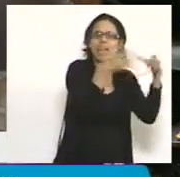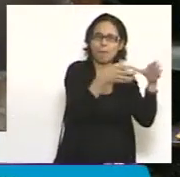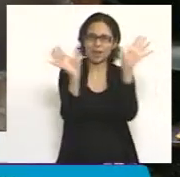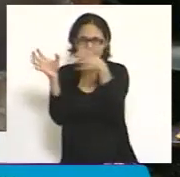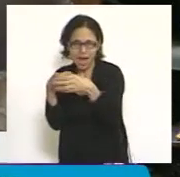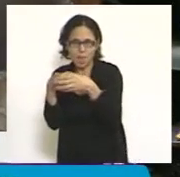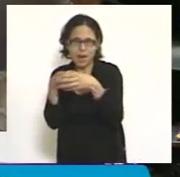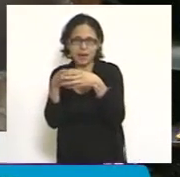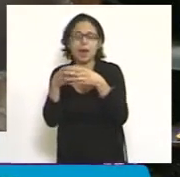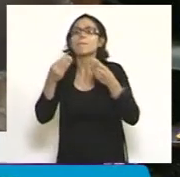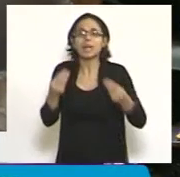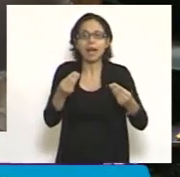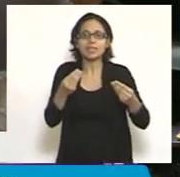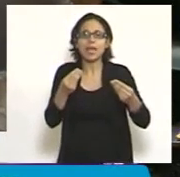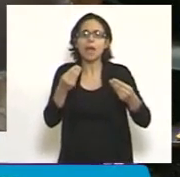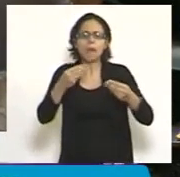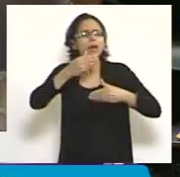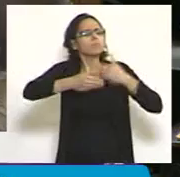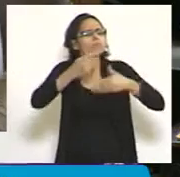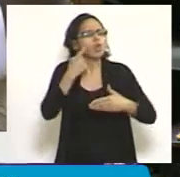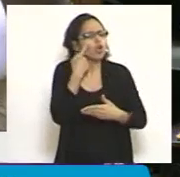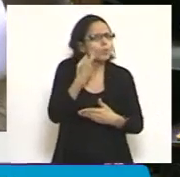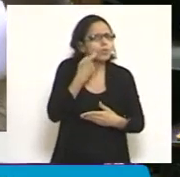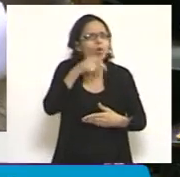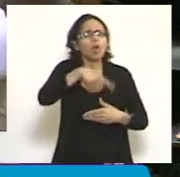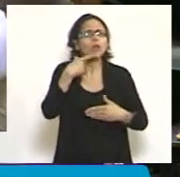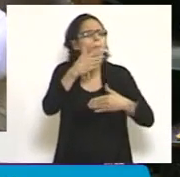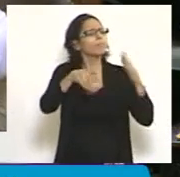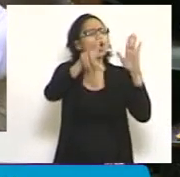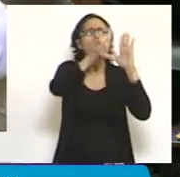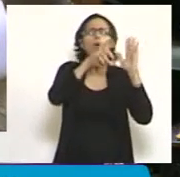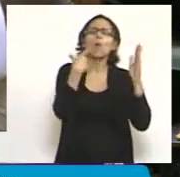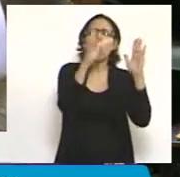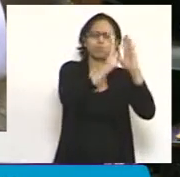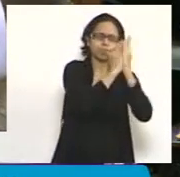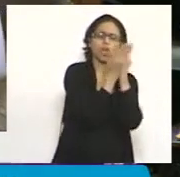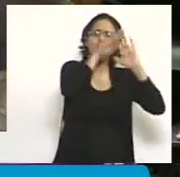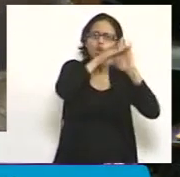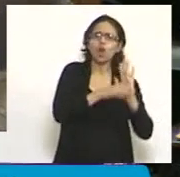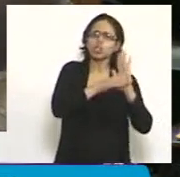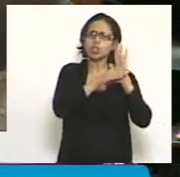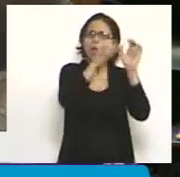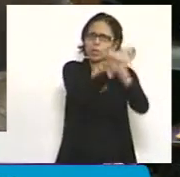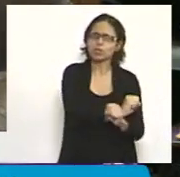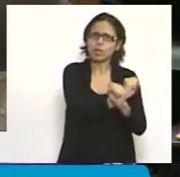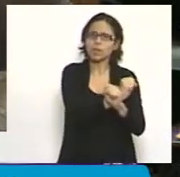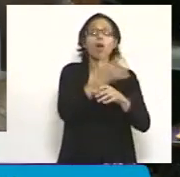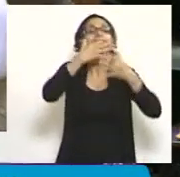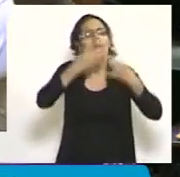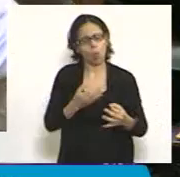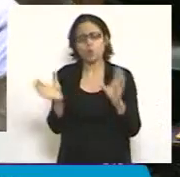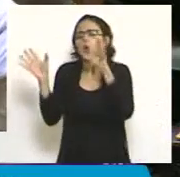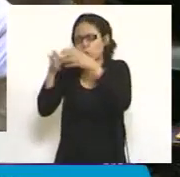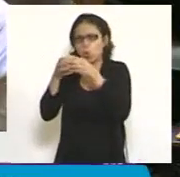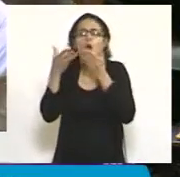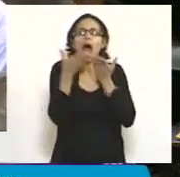en la implementación de este Código Procesal Penal, que va a contar con un consejo asesor que seguramente va a tener